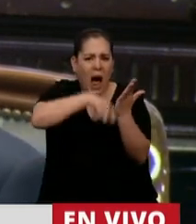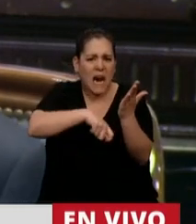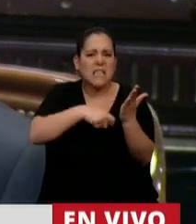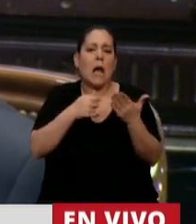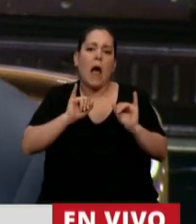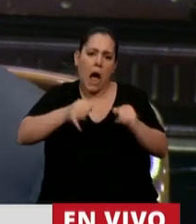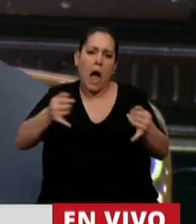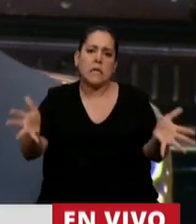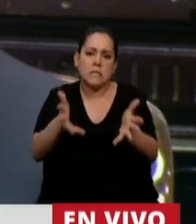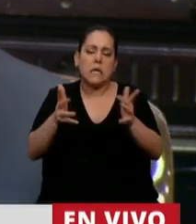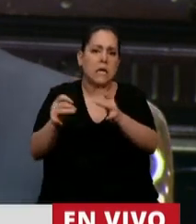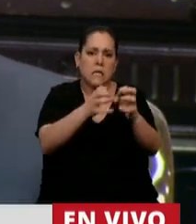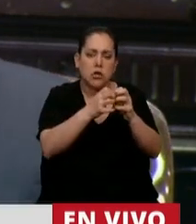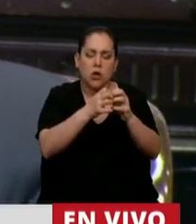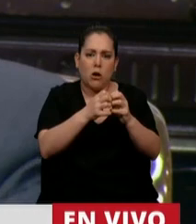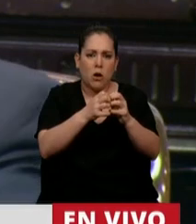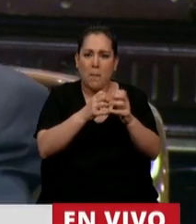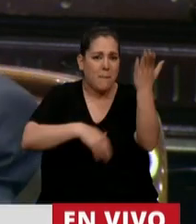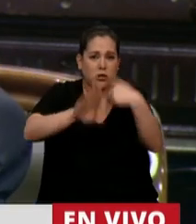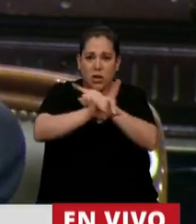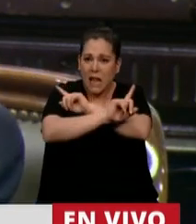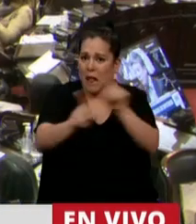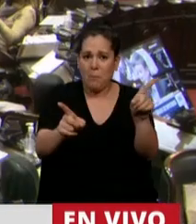sesión, ni siquiera por mayoría.